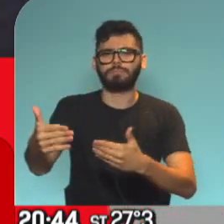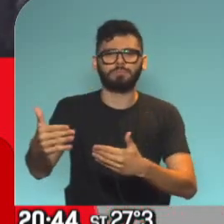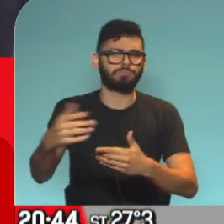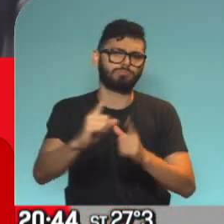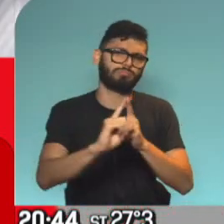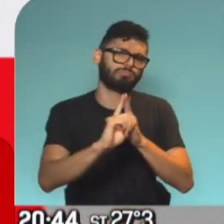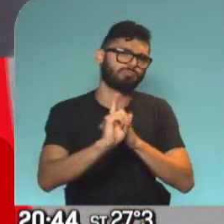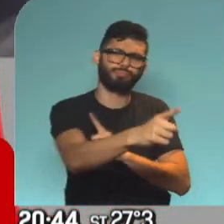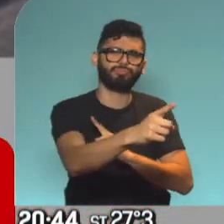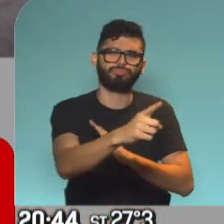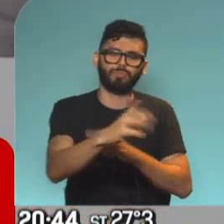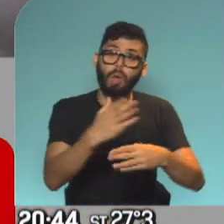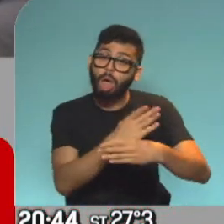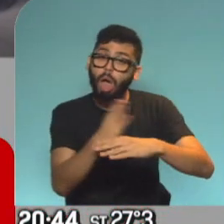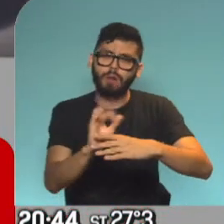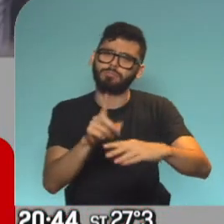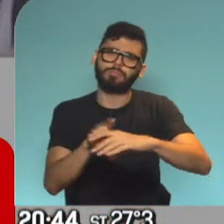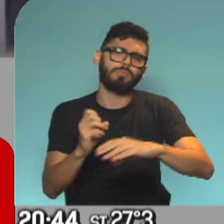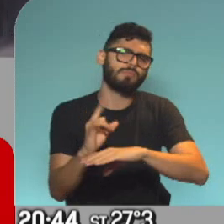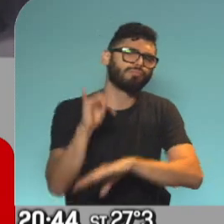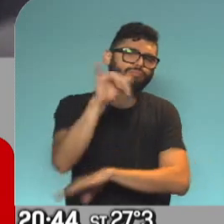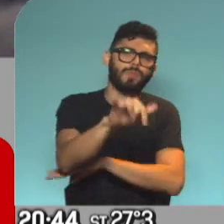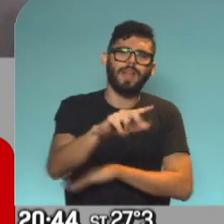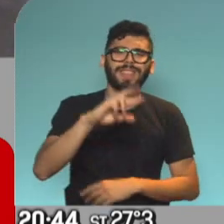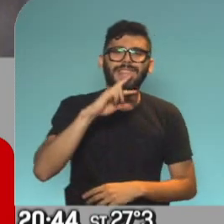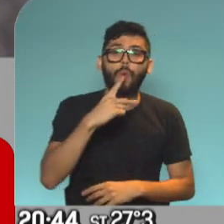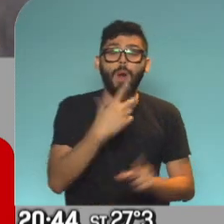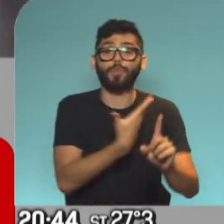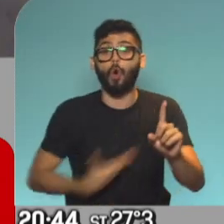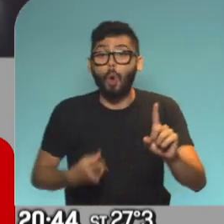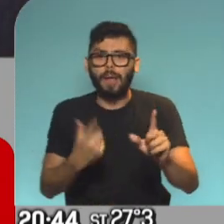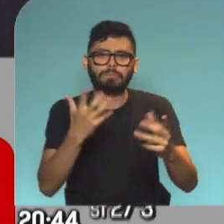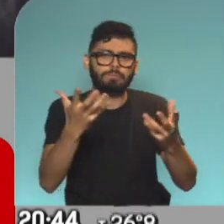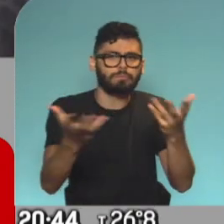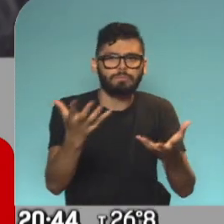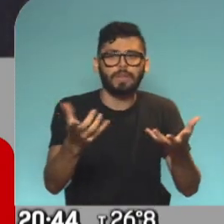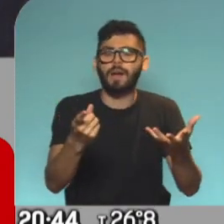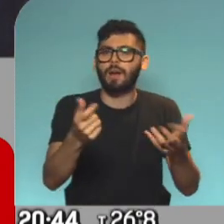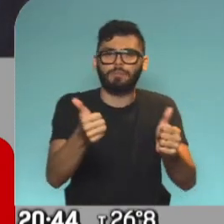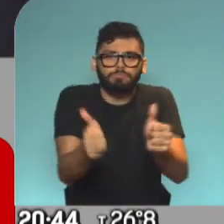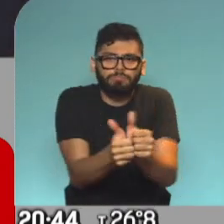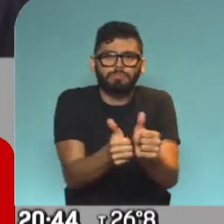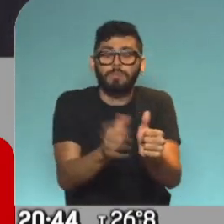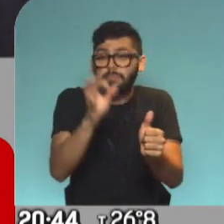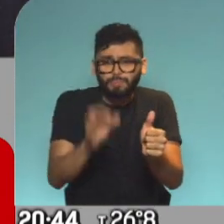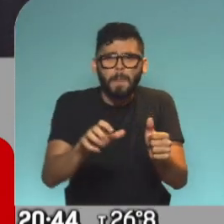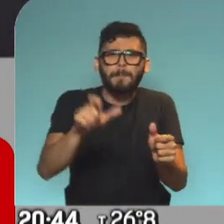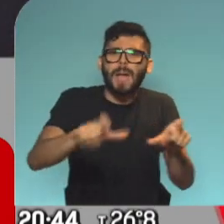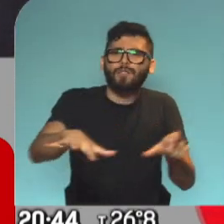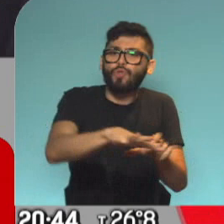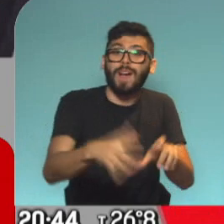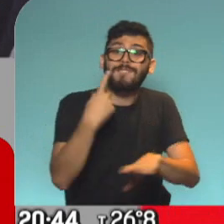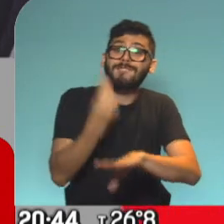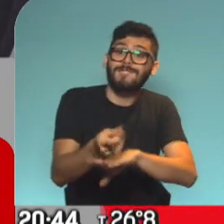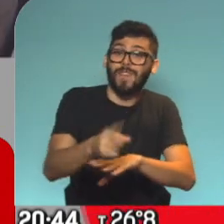fue directamente a San Juan a acompañar al gobernador, a las autoridades, pero sobre todo a los sanjuaninos y sanjuaninas que